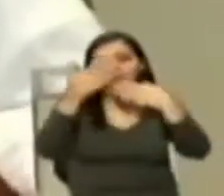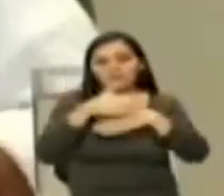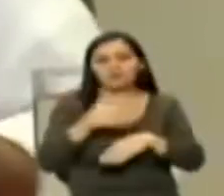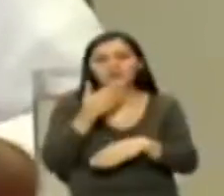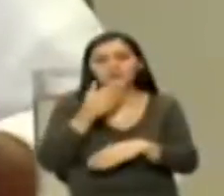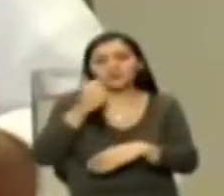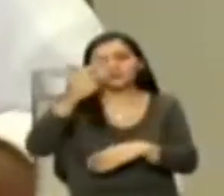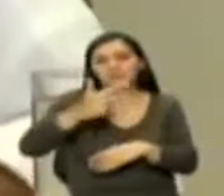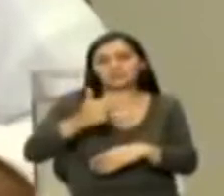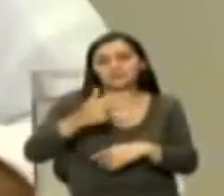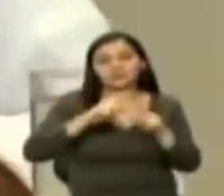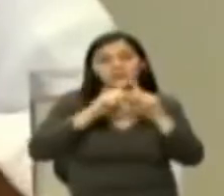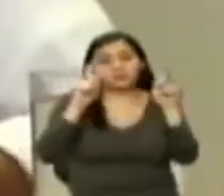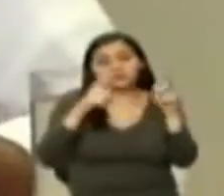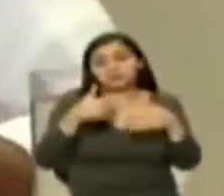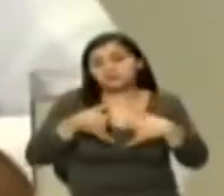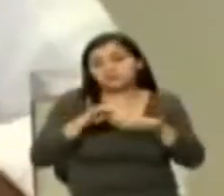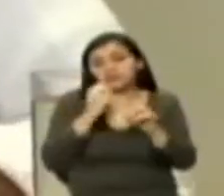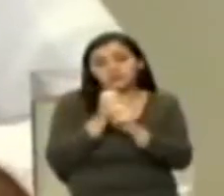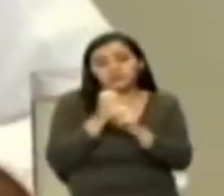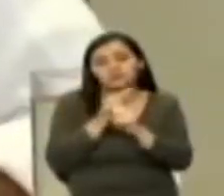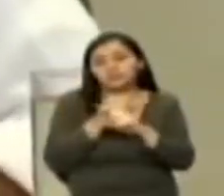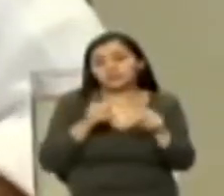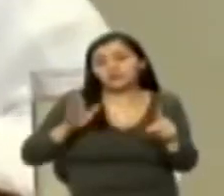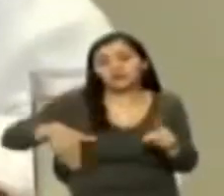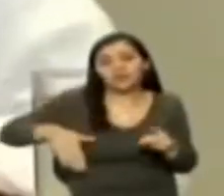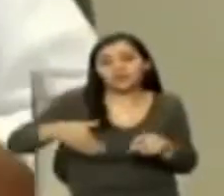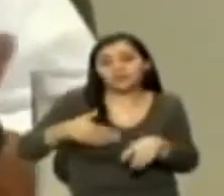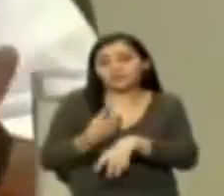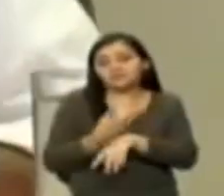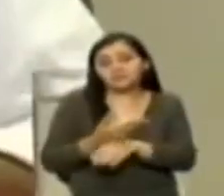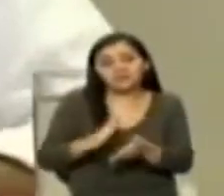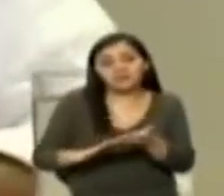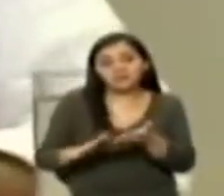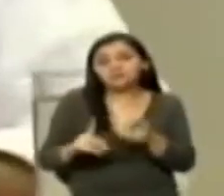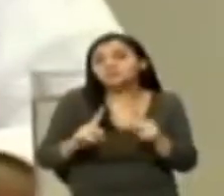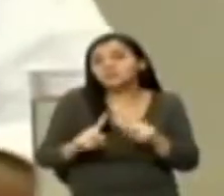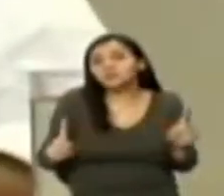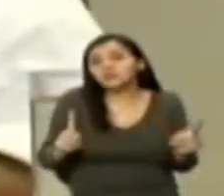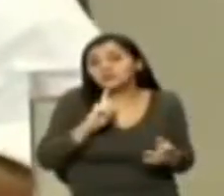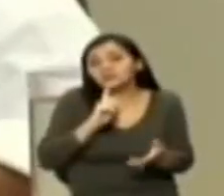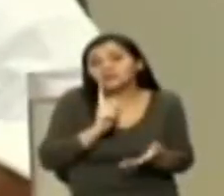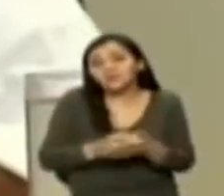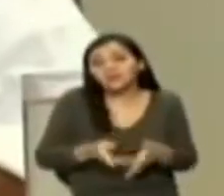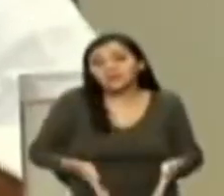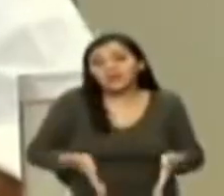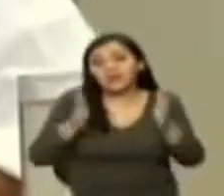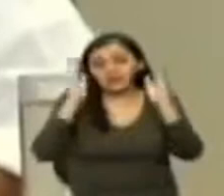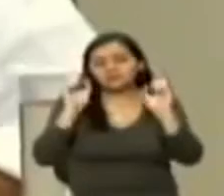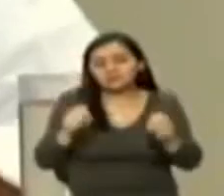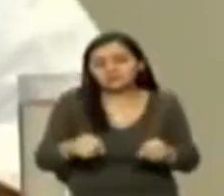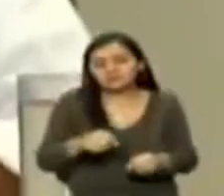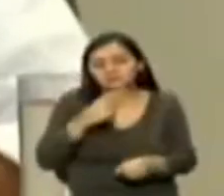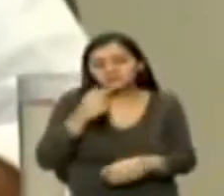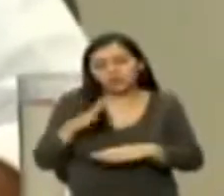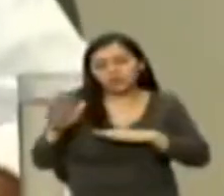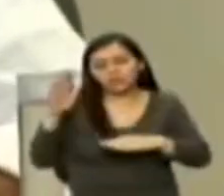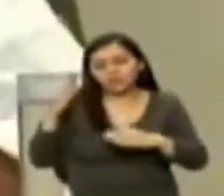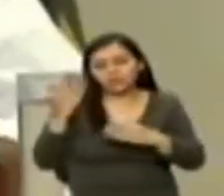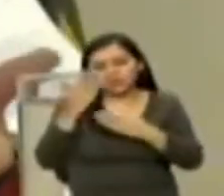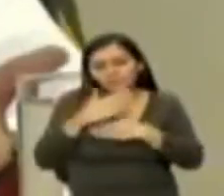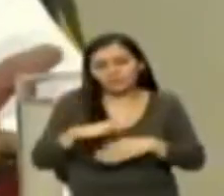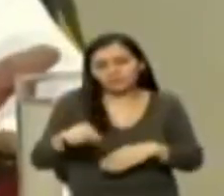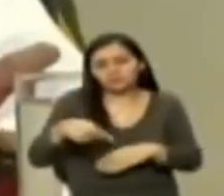tercera compañía y continuar con los trabajos, perdón la demora, pero esa carretera se va a terminar, ¿no? Y se va a terminar